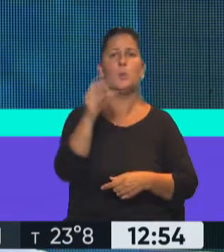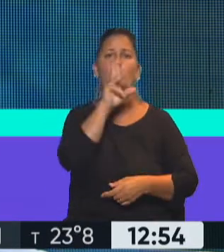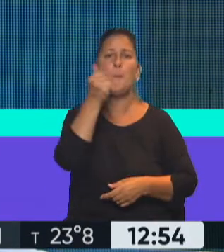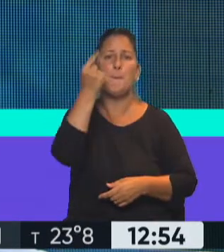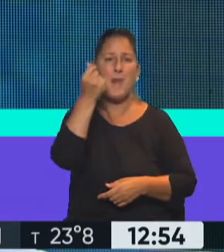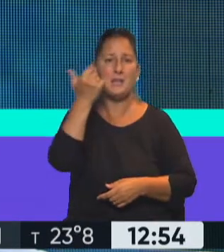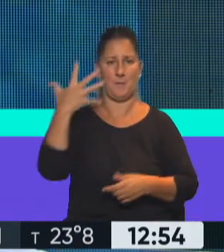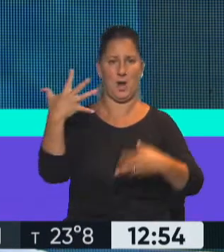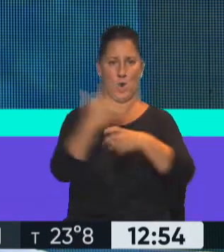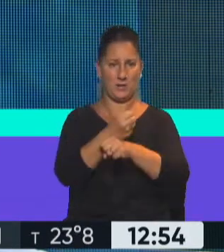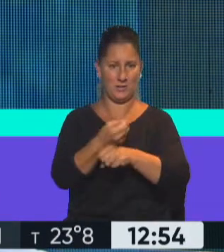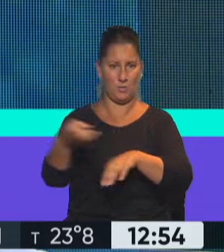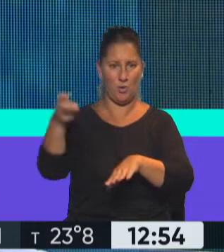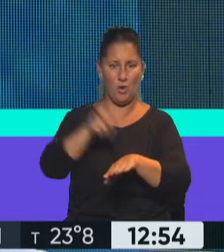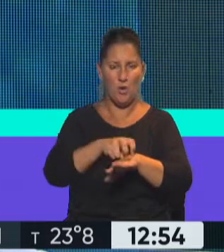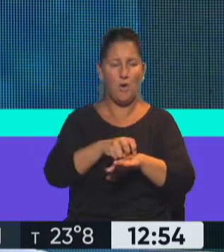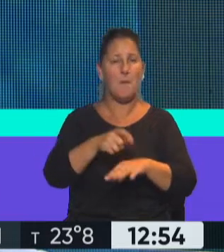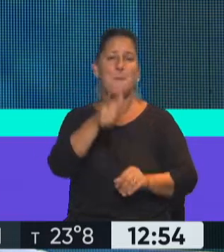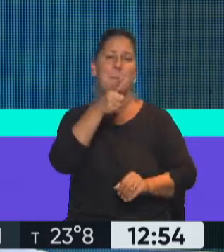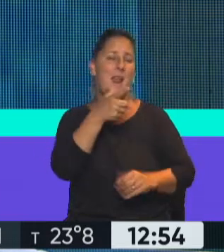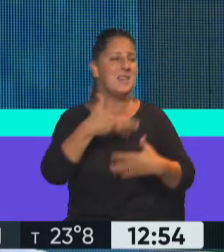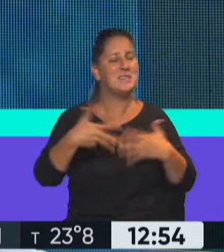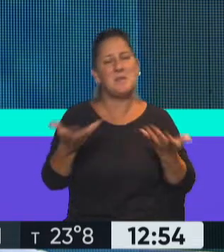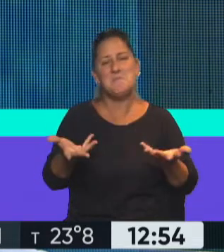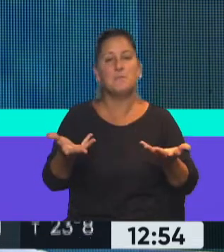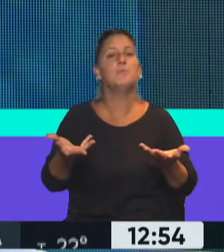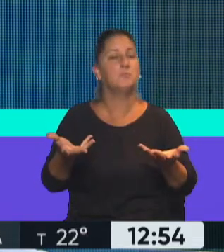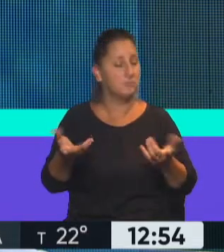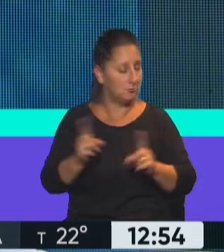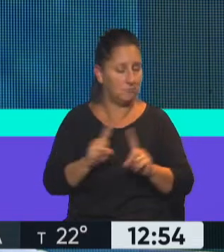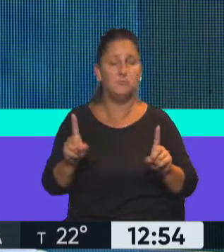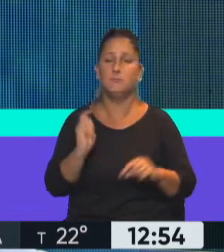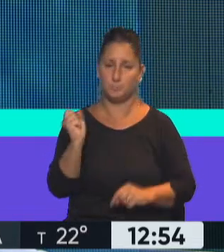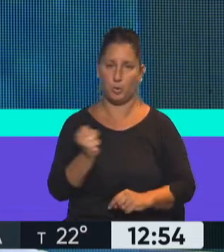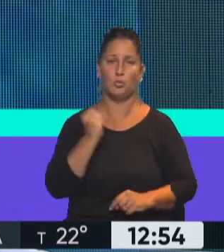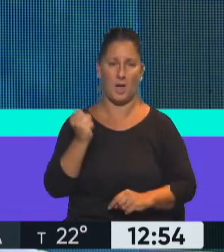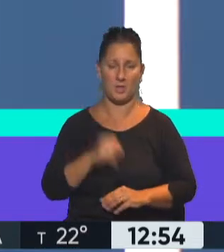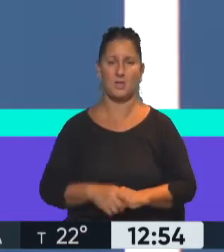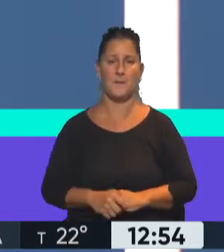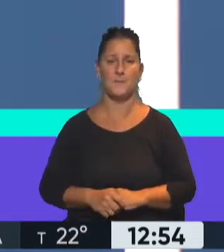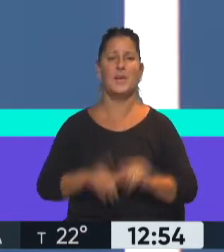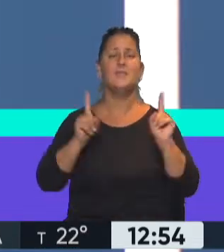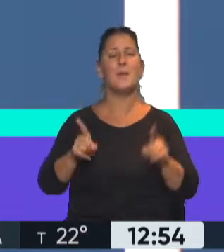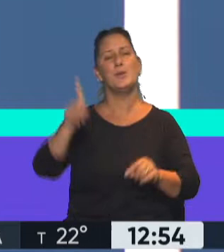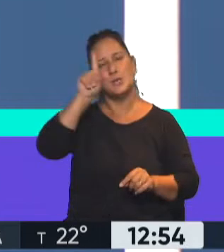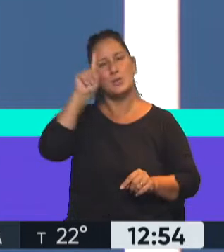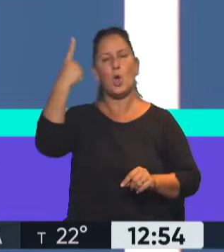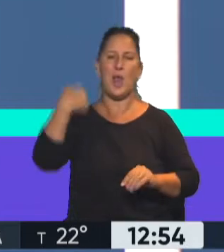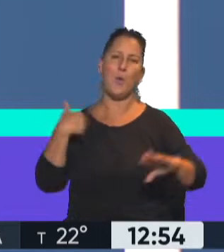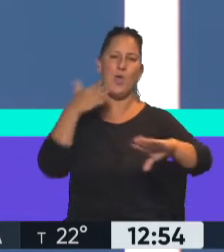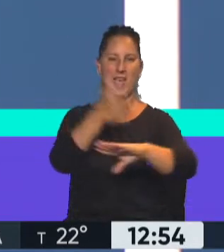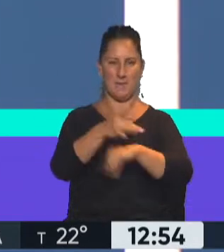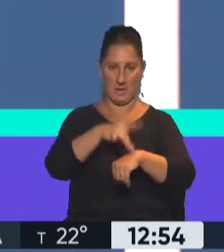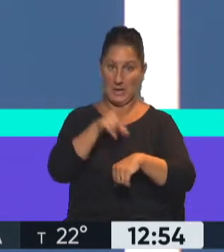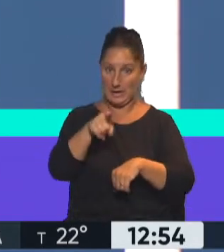no todas estas cosas que uno cree que es bueno que no que no y además tener la iniciativa de ir a hacerse el o no que